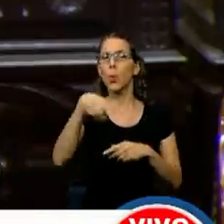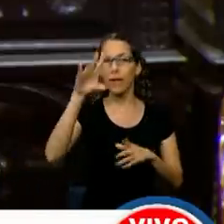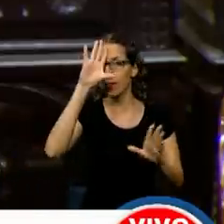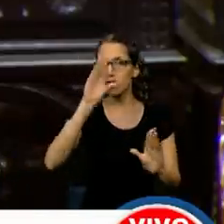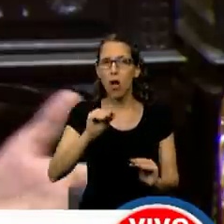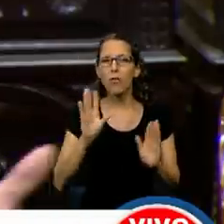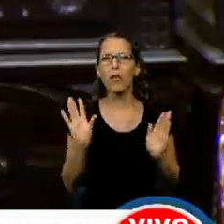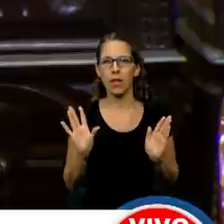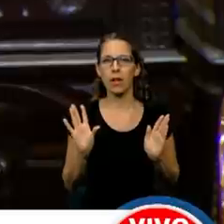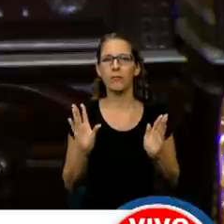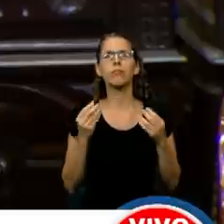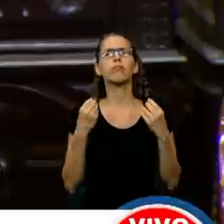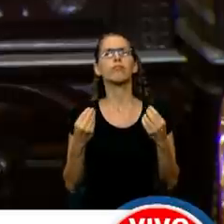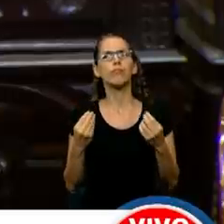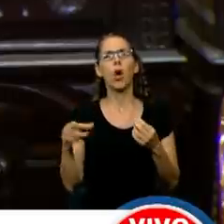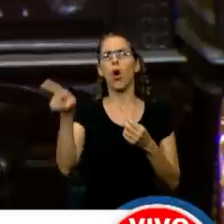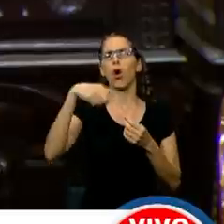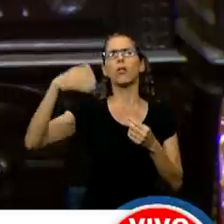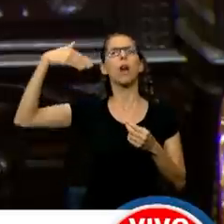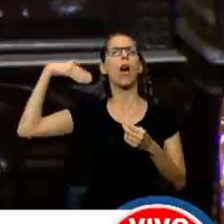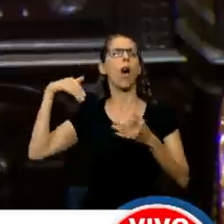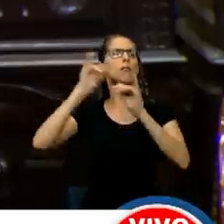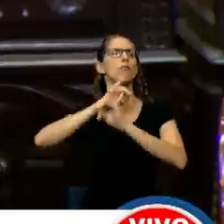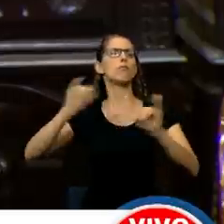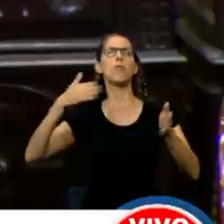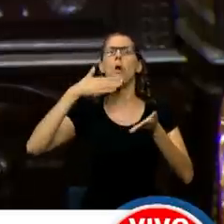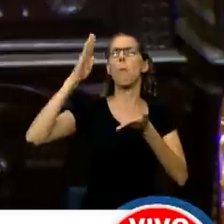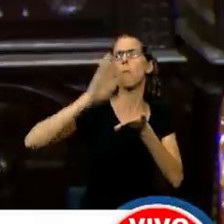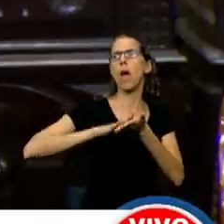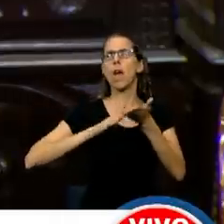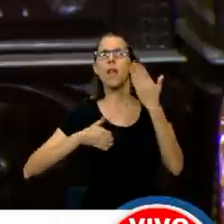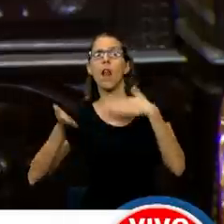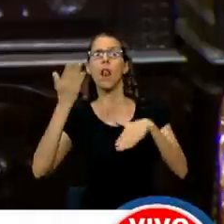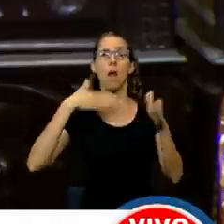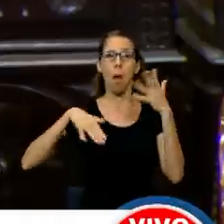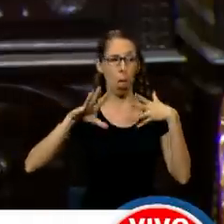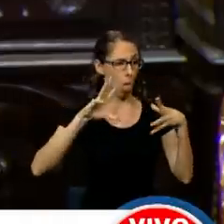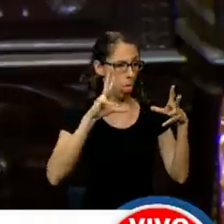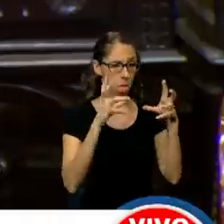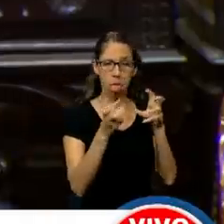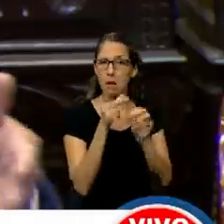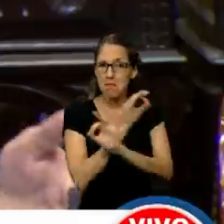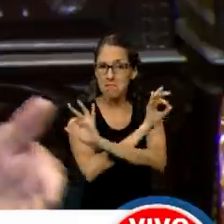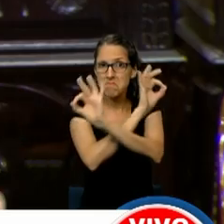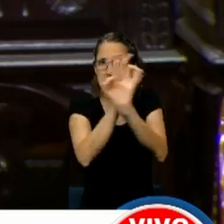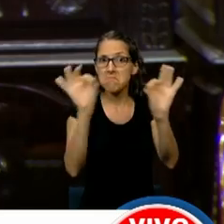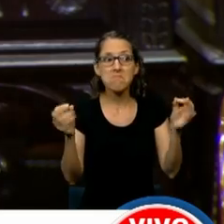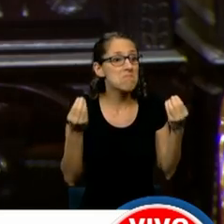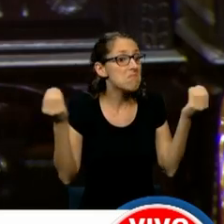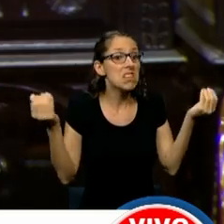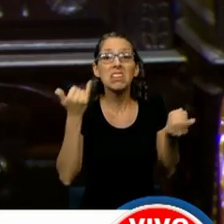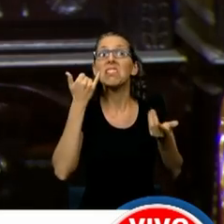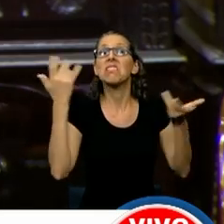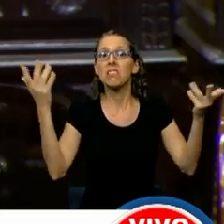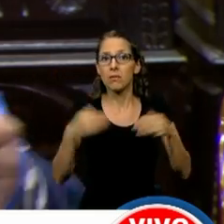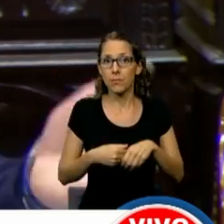de que todo lo que prometieron cayó en saco roto y que una vez más en estas últimas